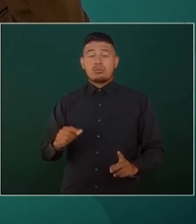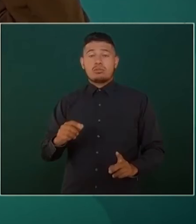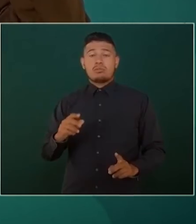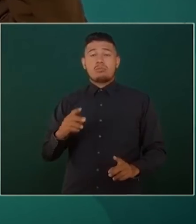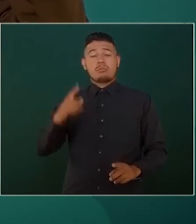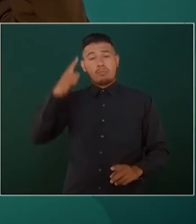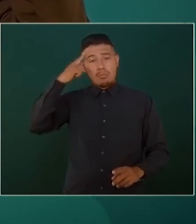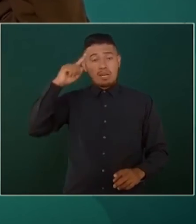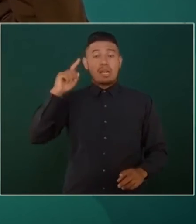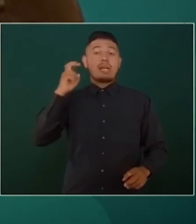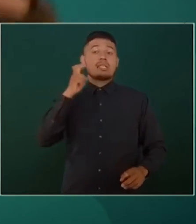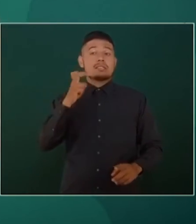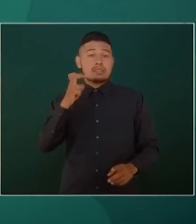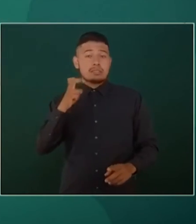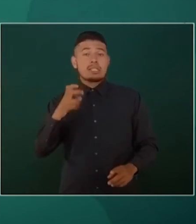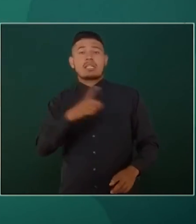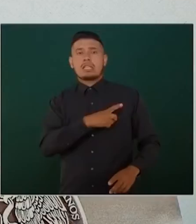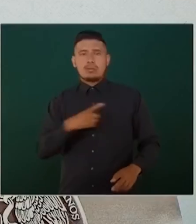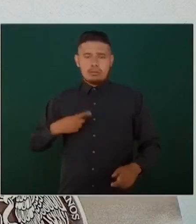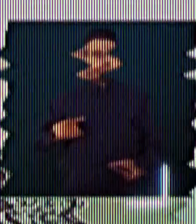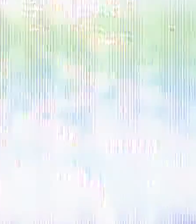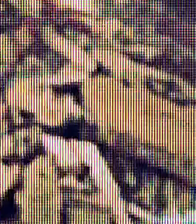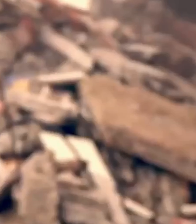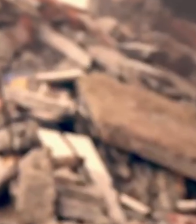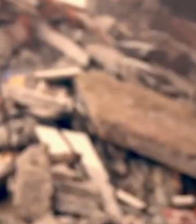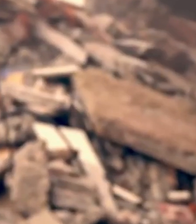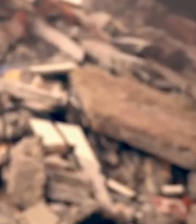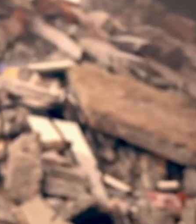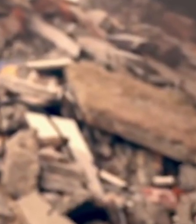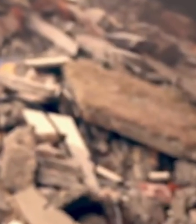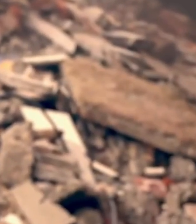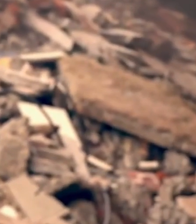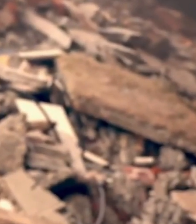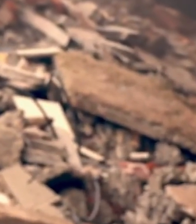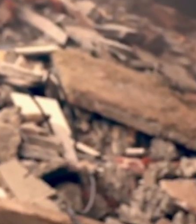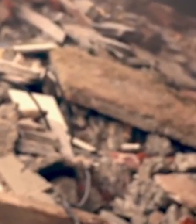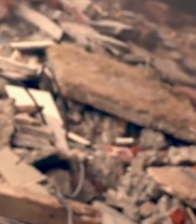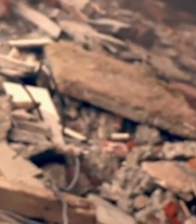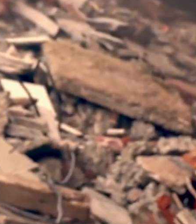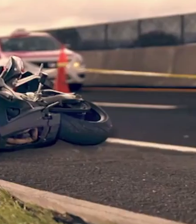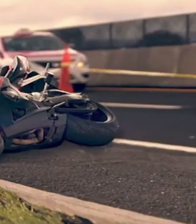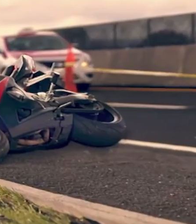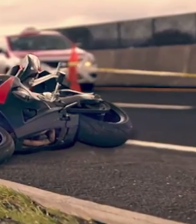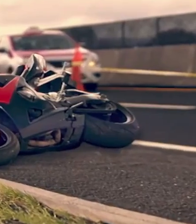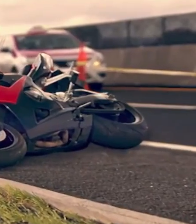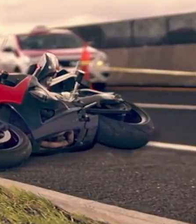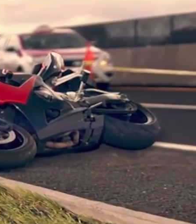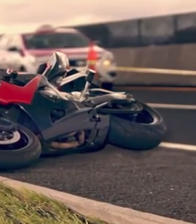Para hacer esa parte debemos de estar preparados. Canal 14